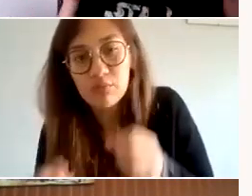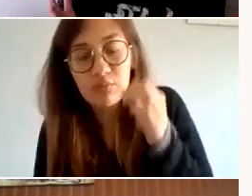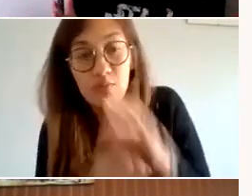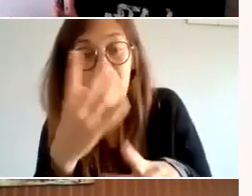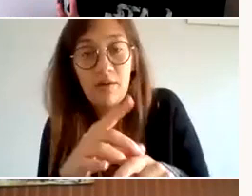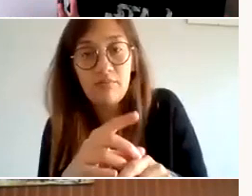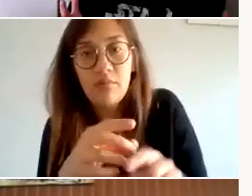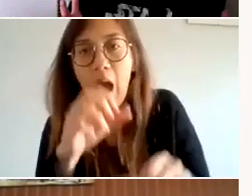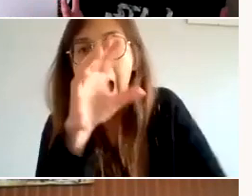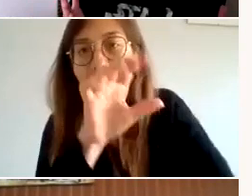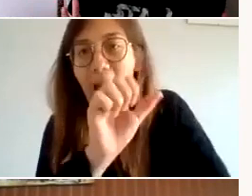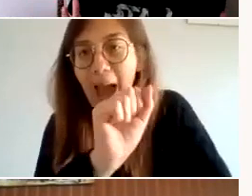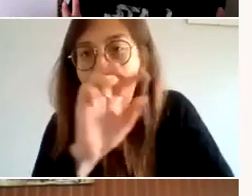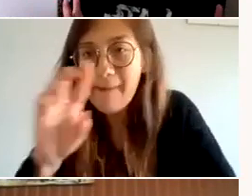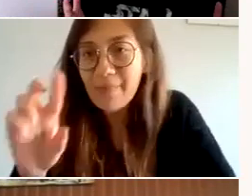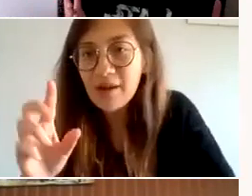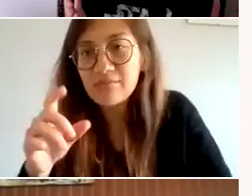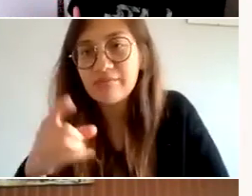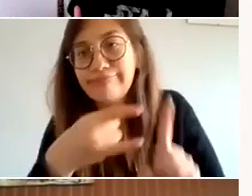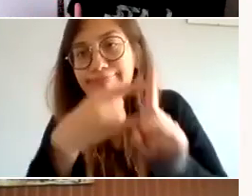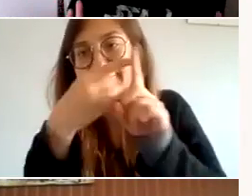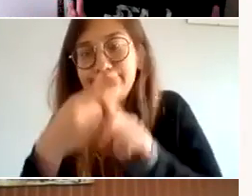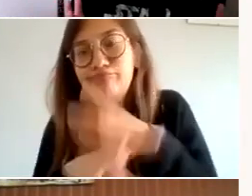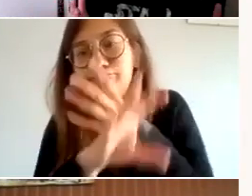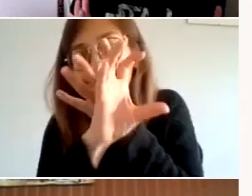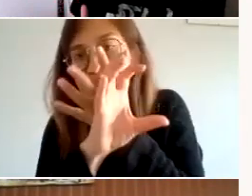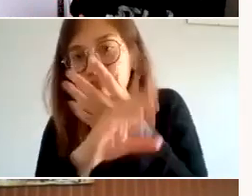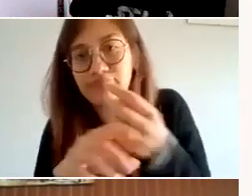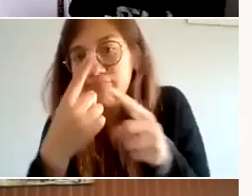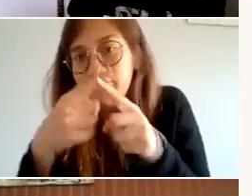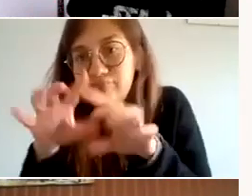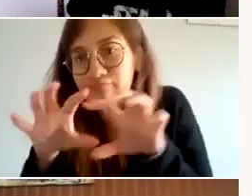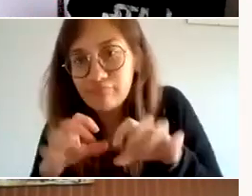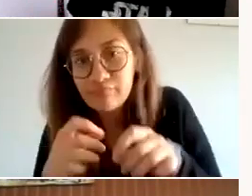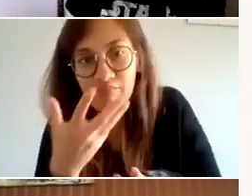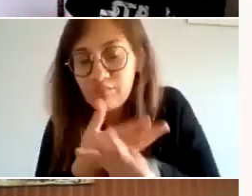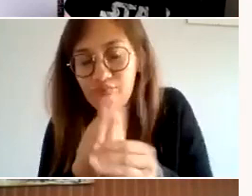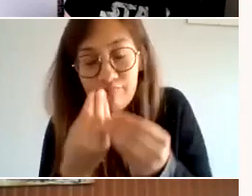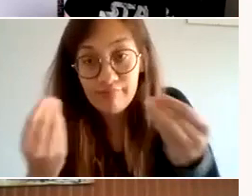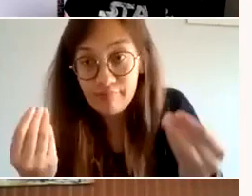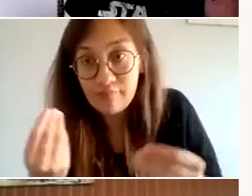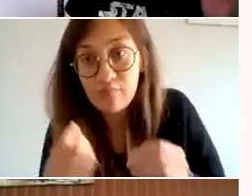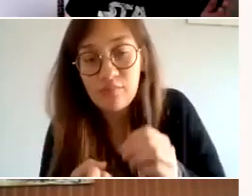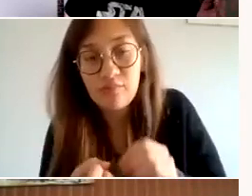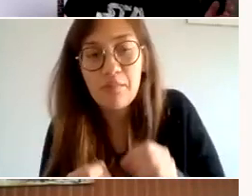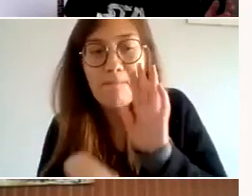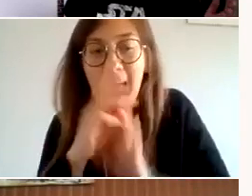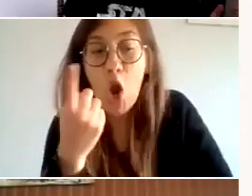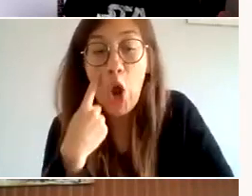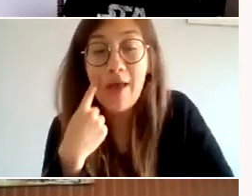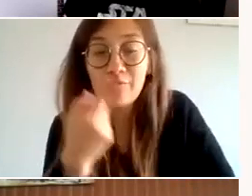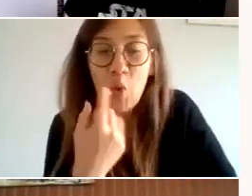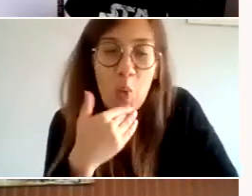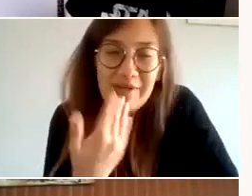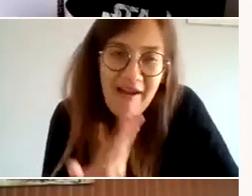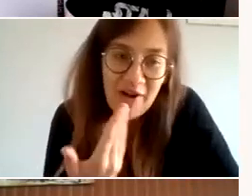todas las aplicaciones de, o sea, de videoconferencias. La más popular y de la que estamos utilizando